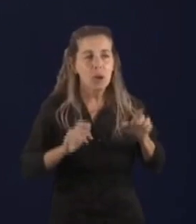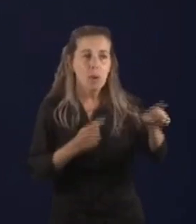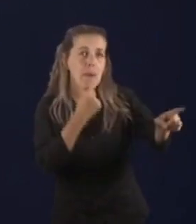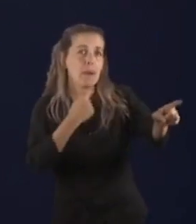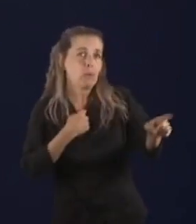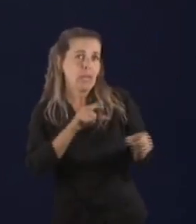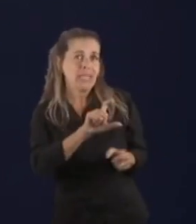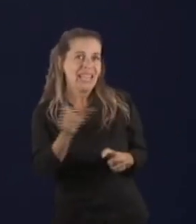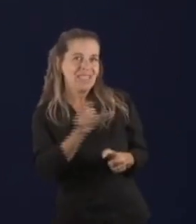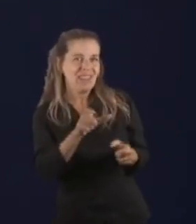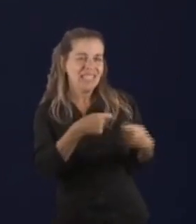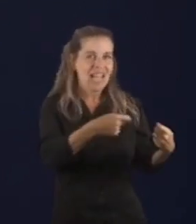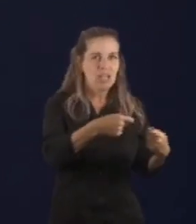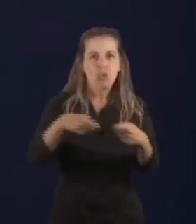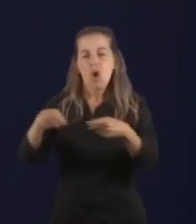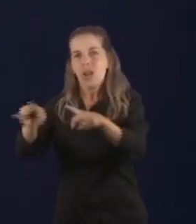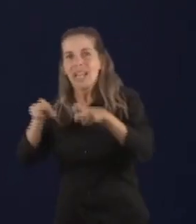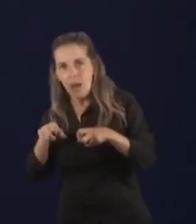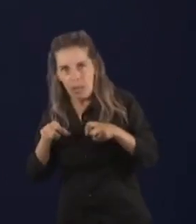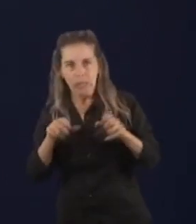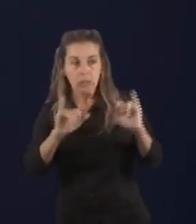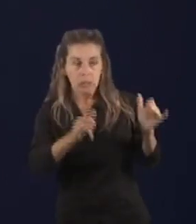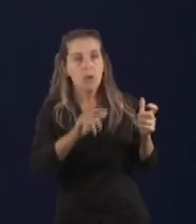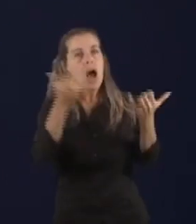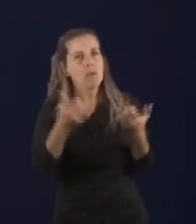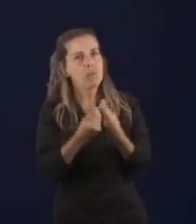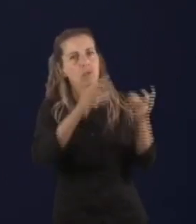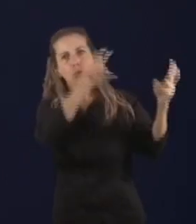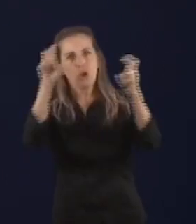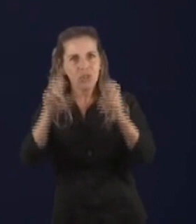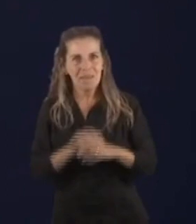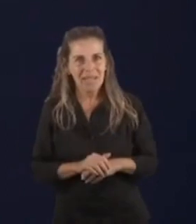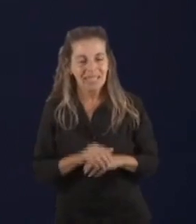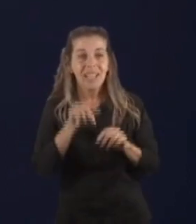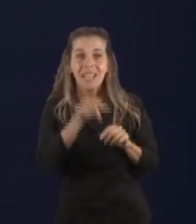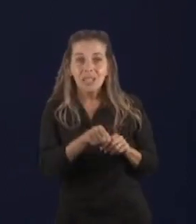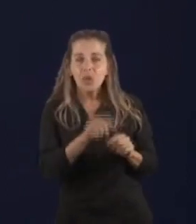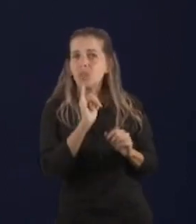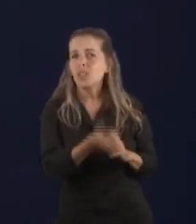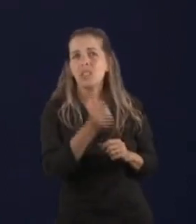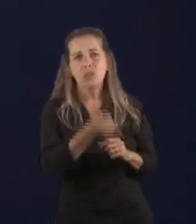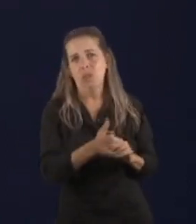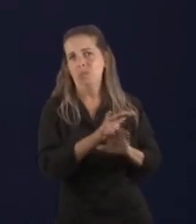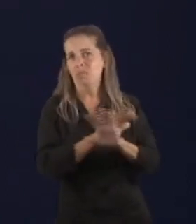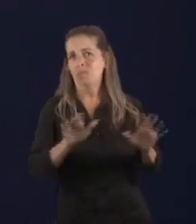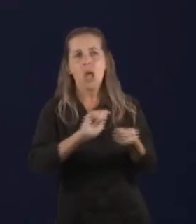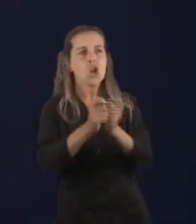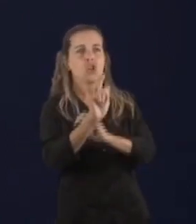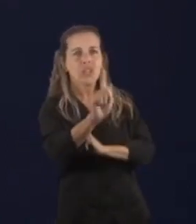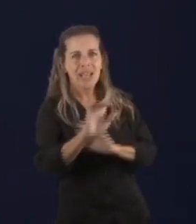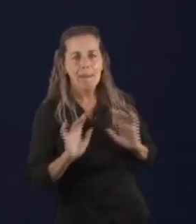sobre super digo pero con otro montón de cosas También estamos apuntando a eso Y eso no es negociable no es